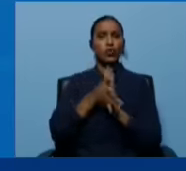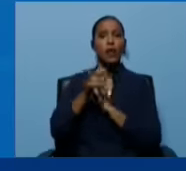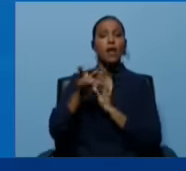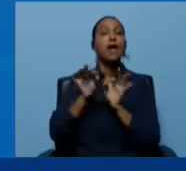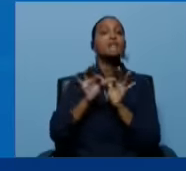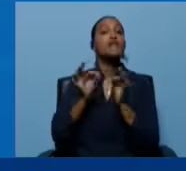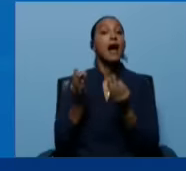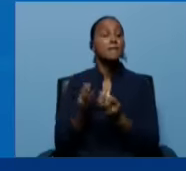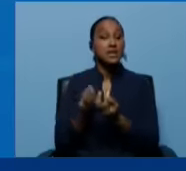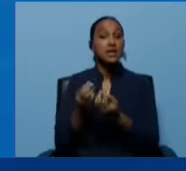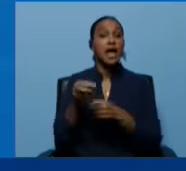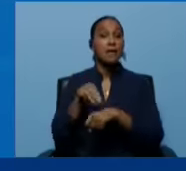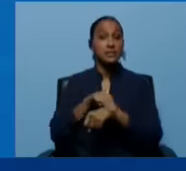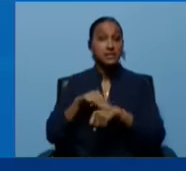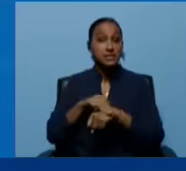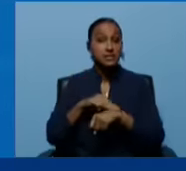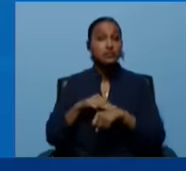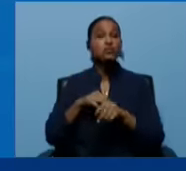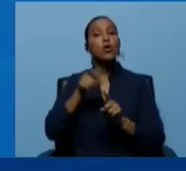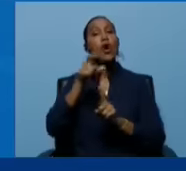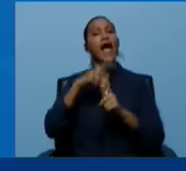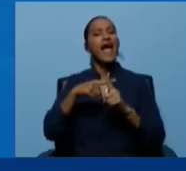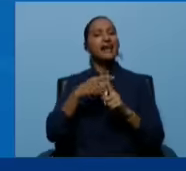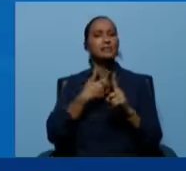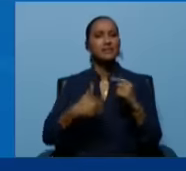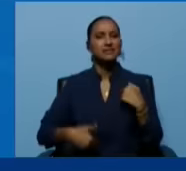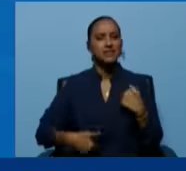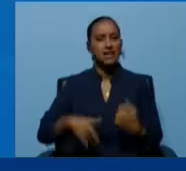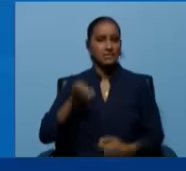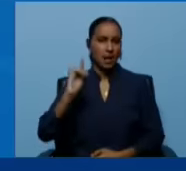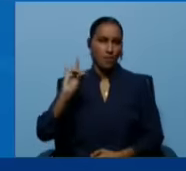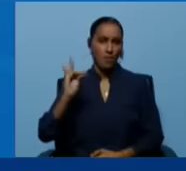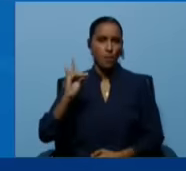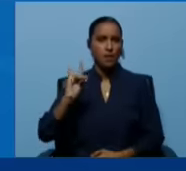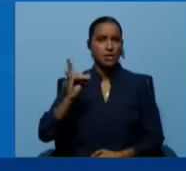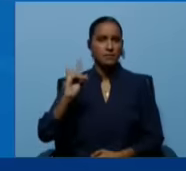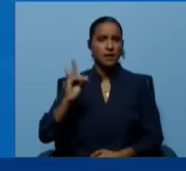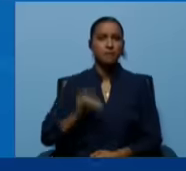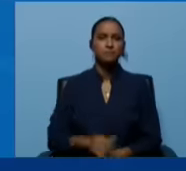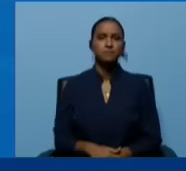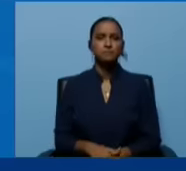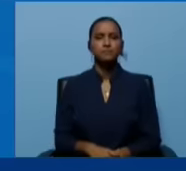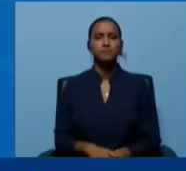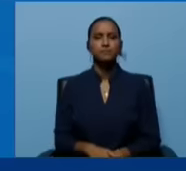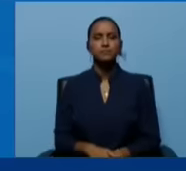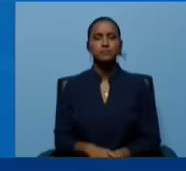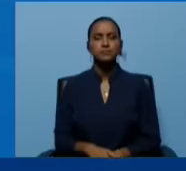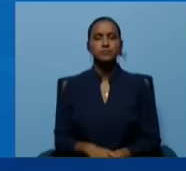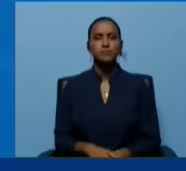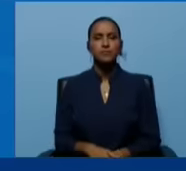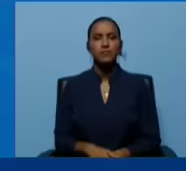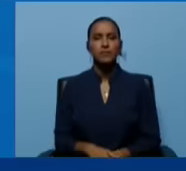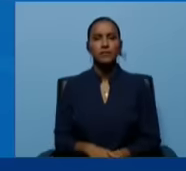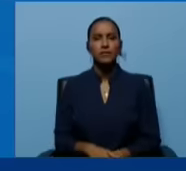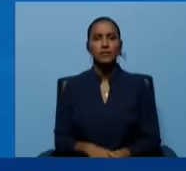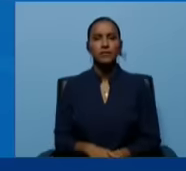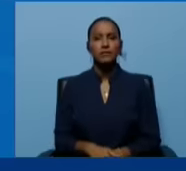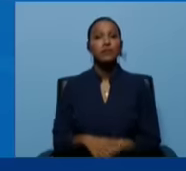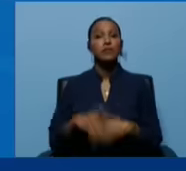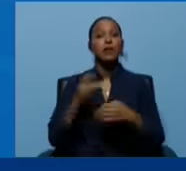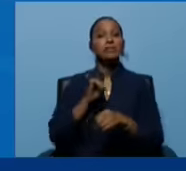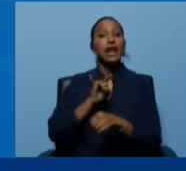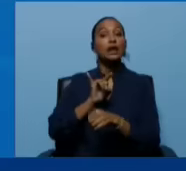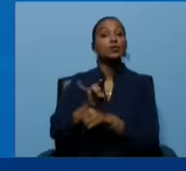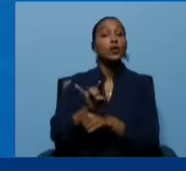ministros. Eso sí, combinado con grupos que lamentablemente traicionaron su